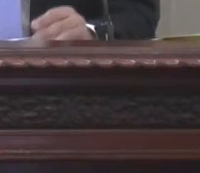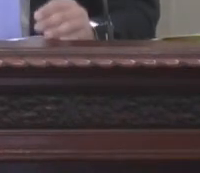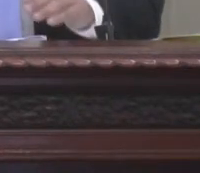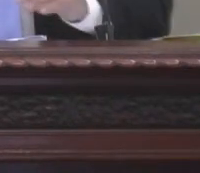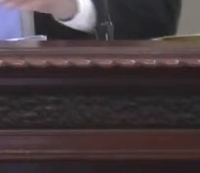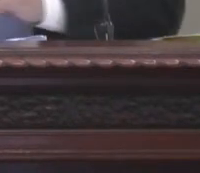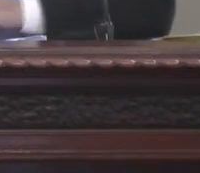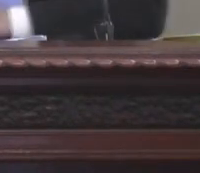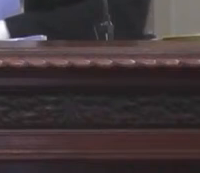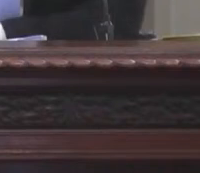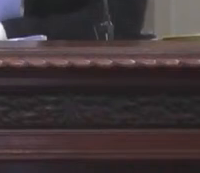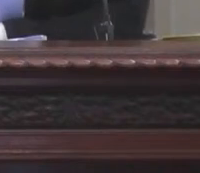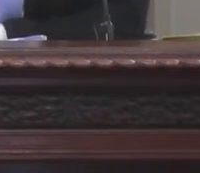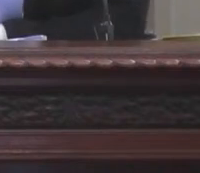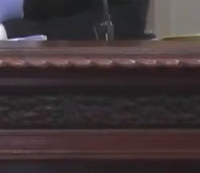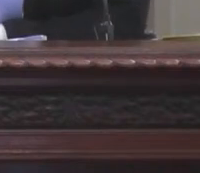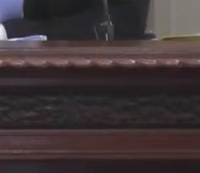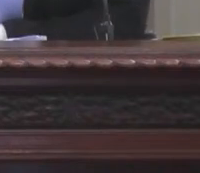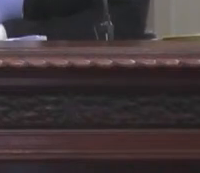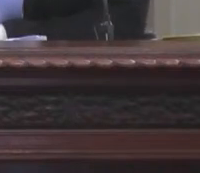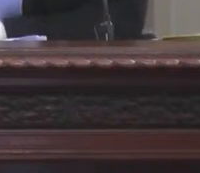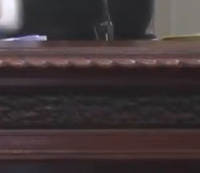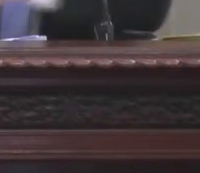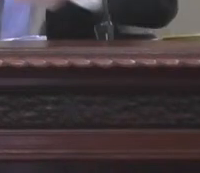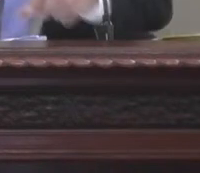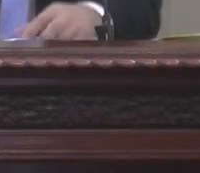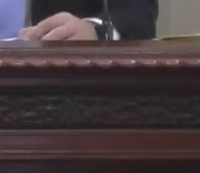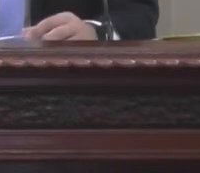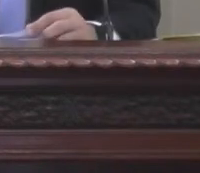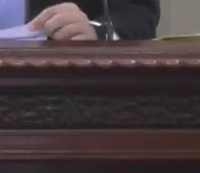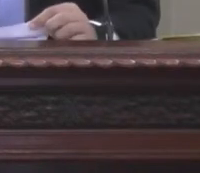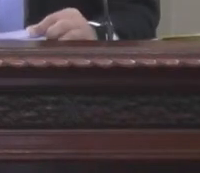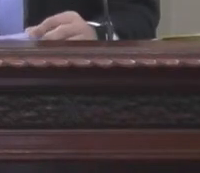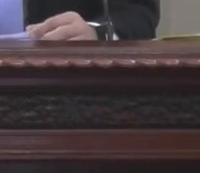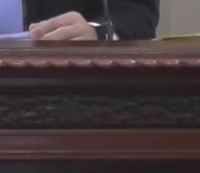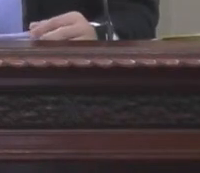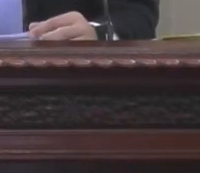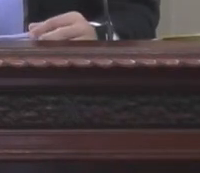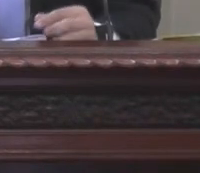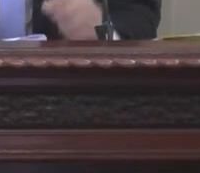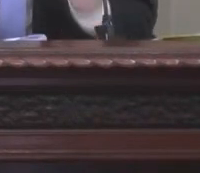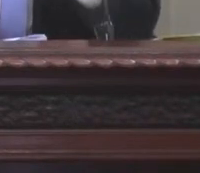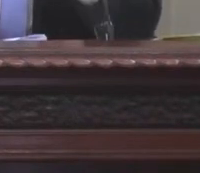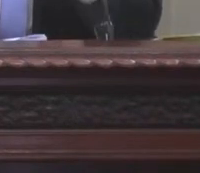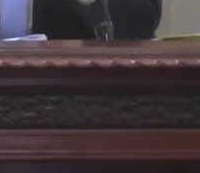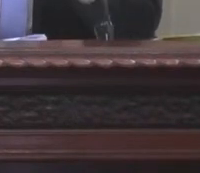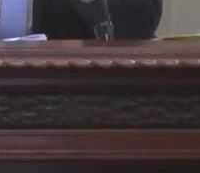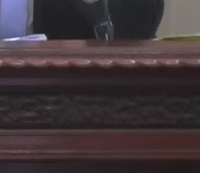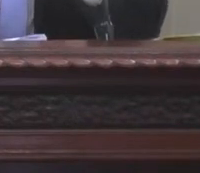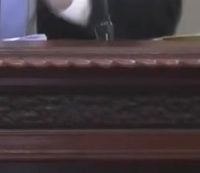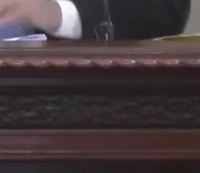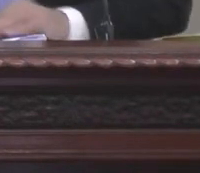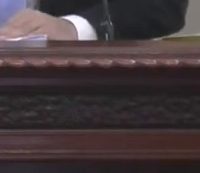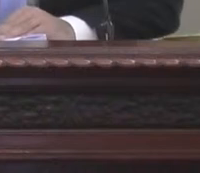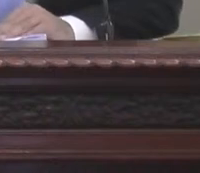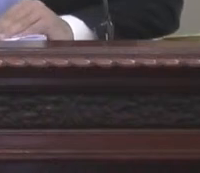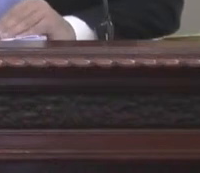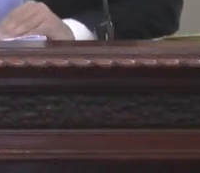Por secretaría, vamos a tomar las asistencias. Aymar.